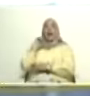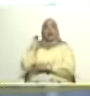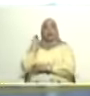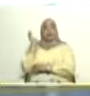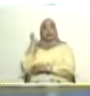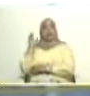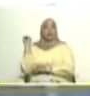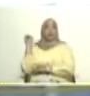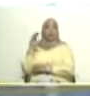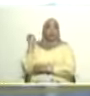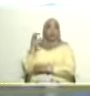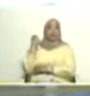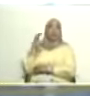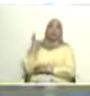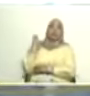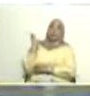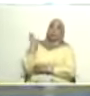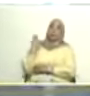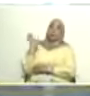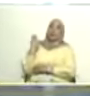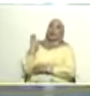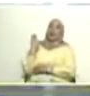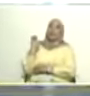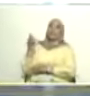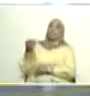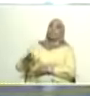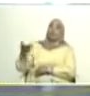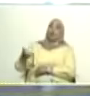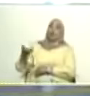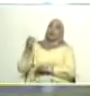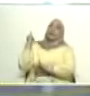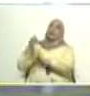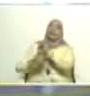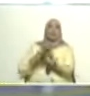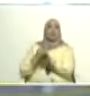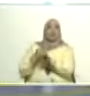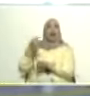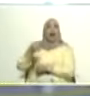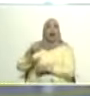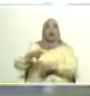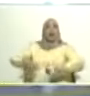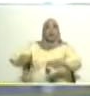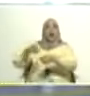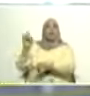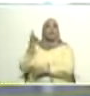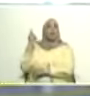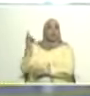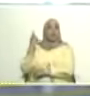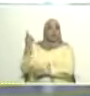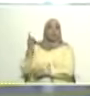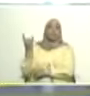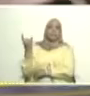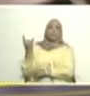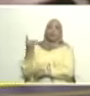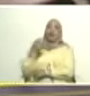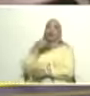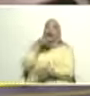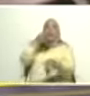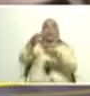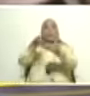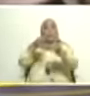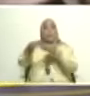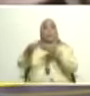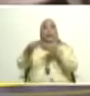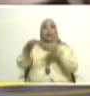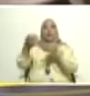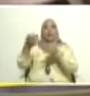a mí. Aprovecho que está el profesor Monedero. Fue un seminario sobre la nueva arquitectura financiera regional, la necesidad de